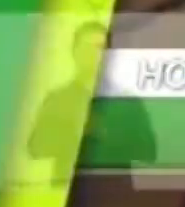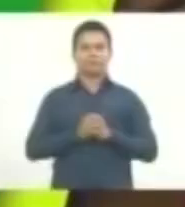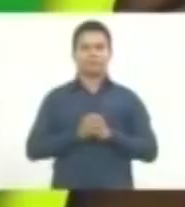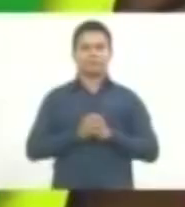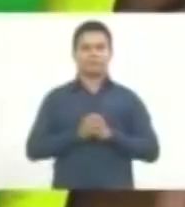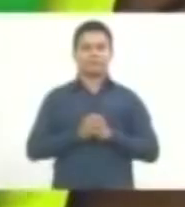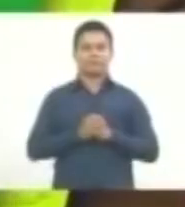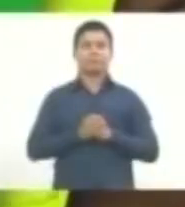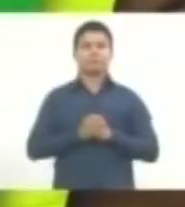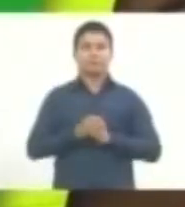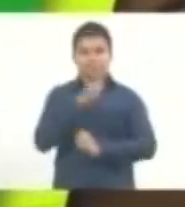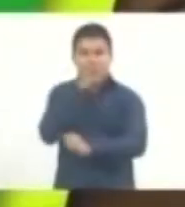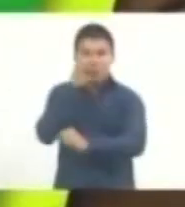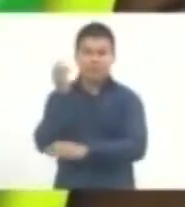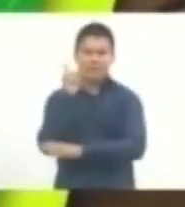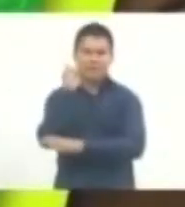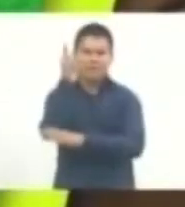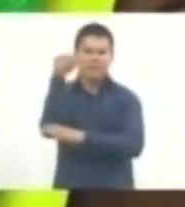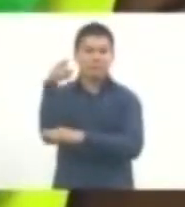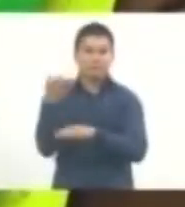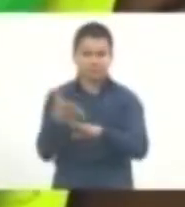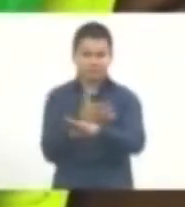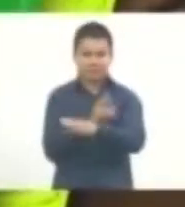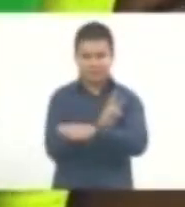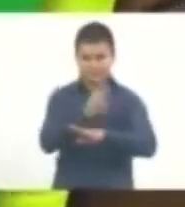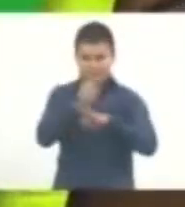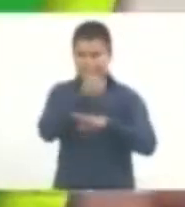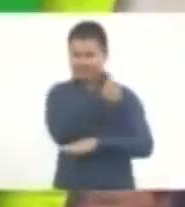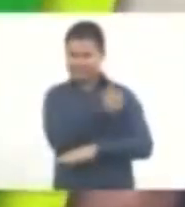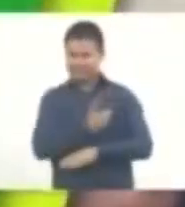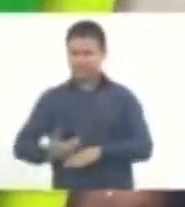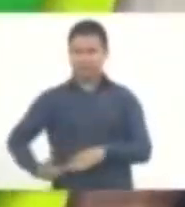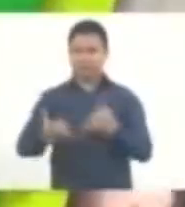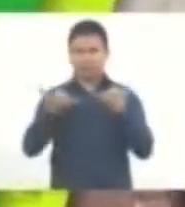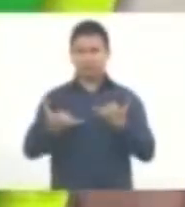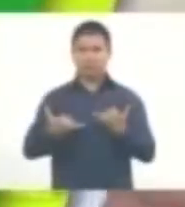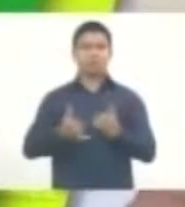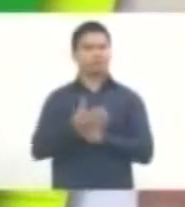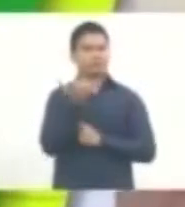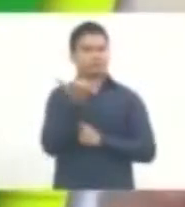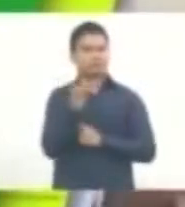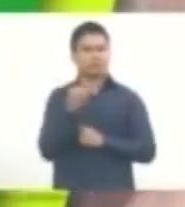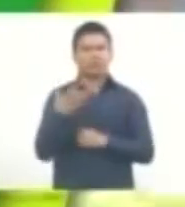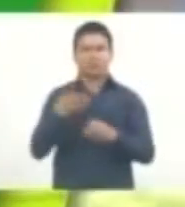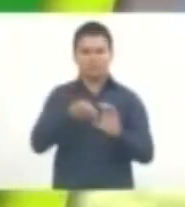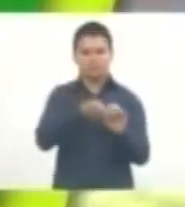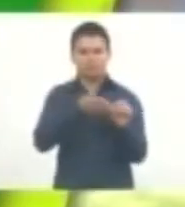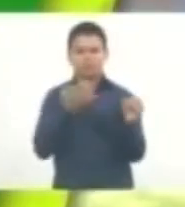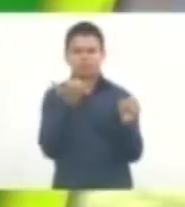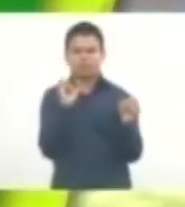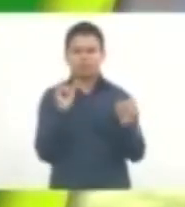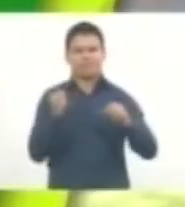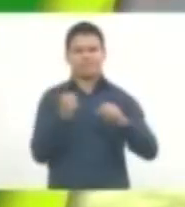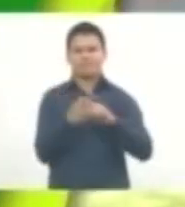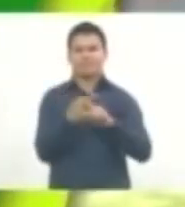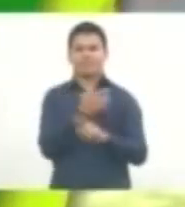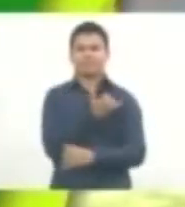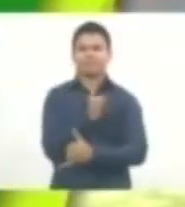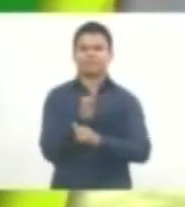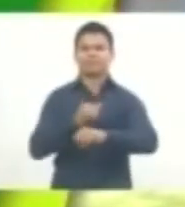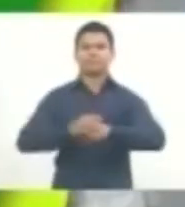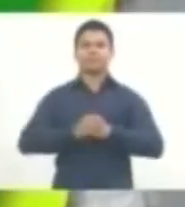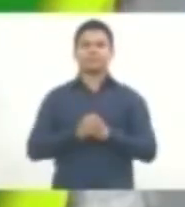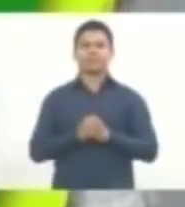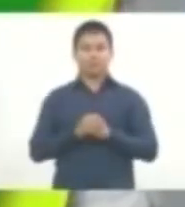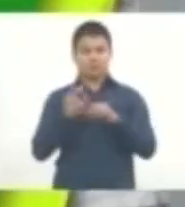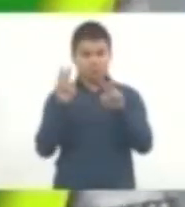Germán Vargas Lleras ya es exvicepresidente de la República. Senado aceptó su renuncia. Contraloría General de la